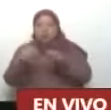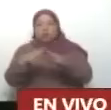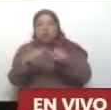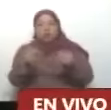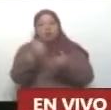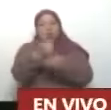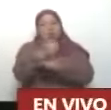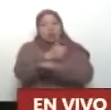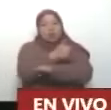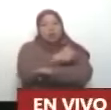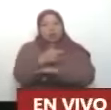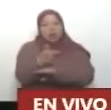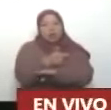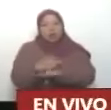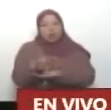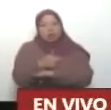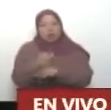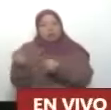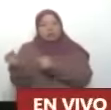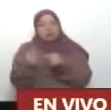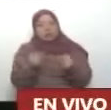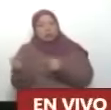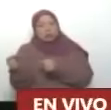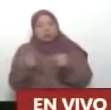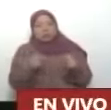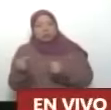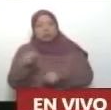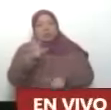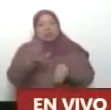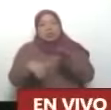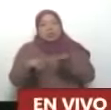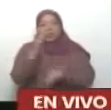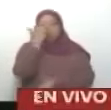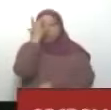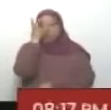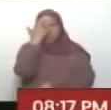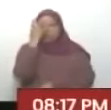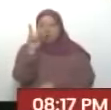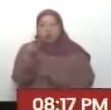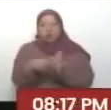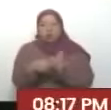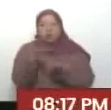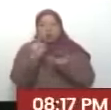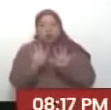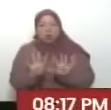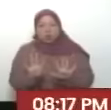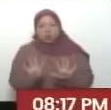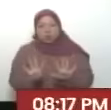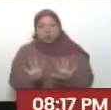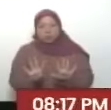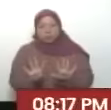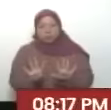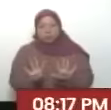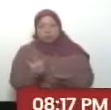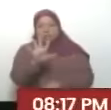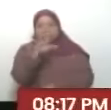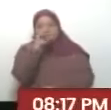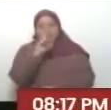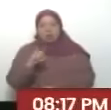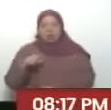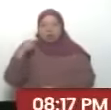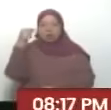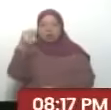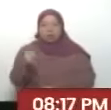las autoridades públicas. Fue muy disputado, 15 de febrero de 2009, casi 5 años